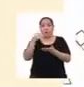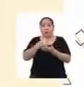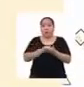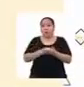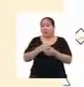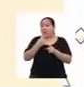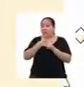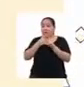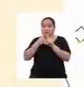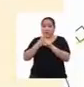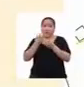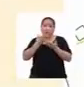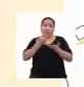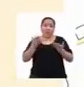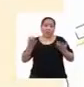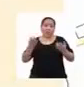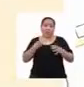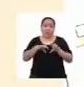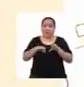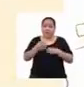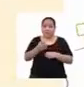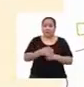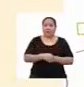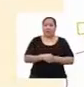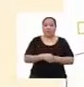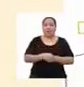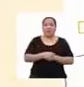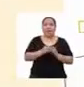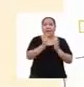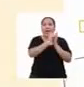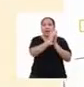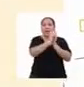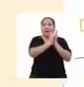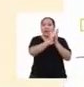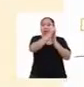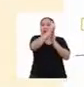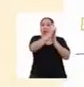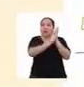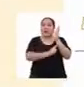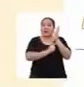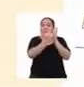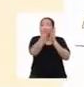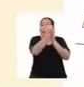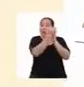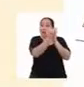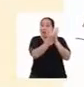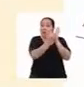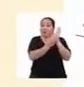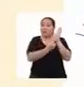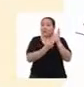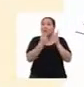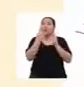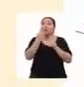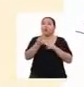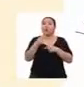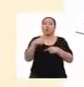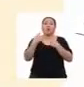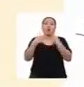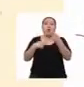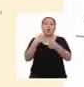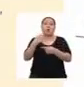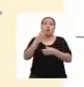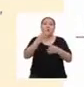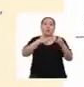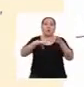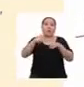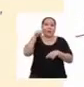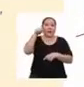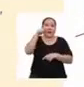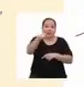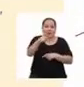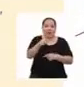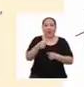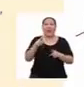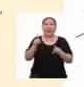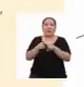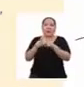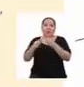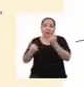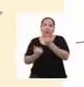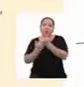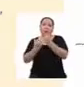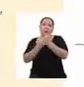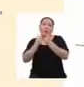tus actividades. Escribe una lista de cosas que puedes hacer cada día para ti y para apoyar en